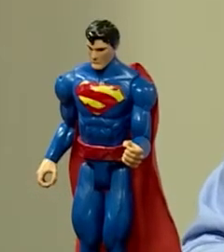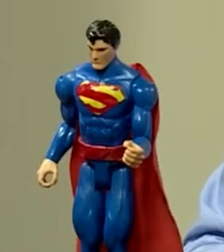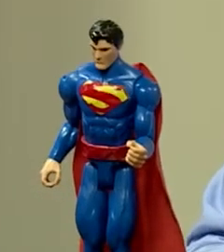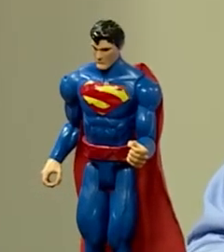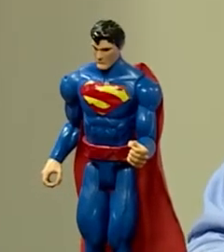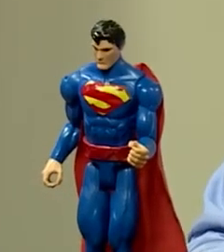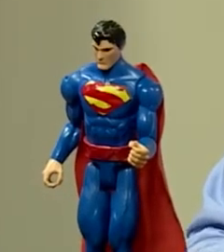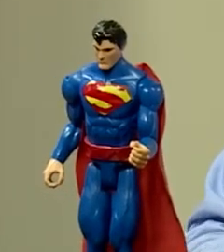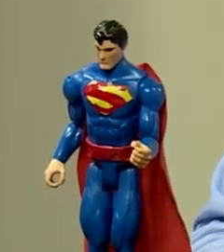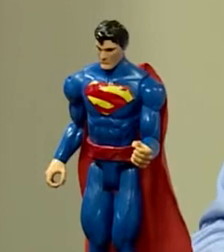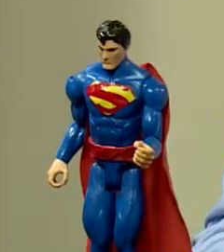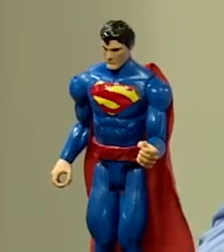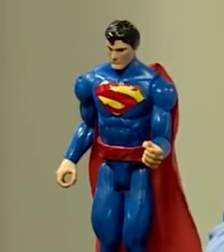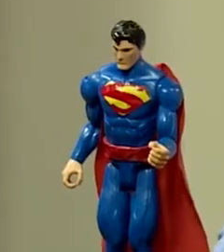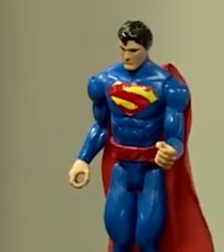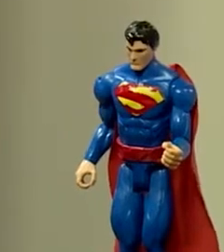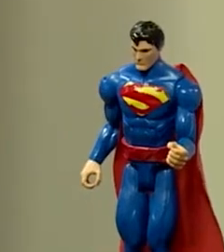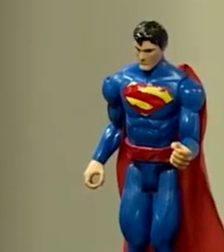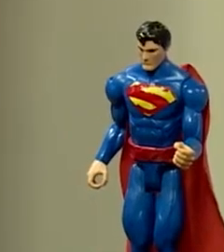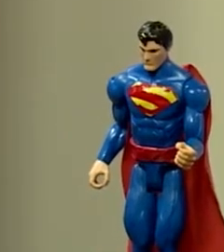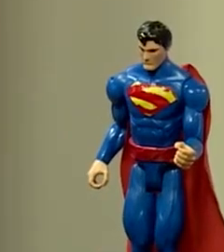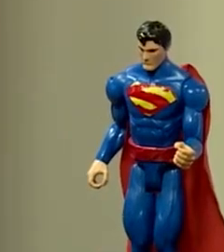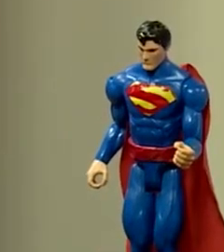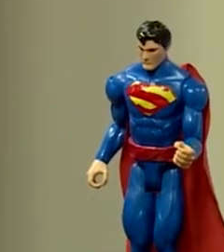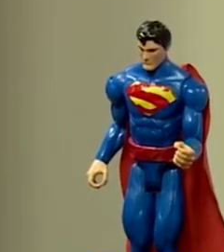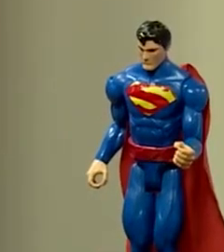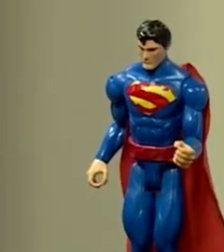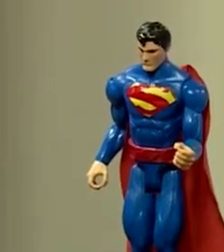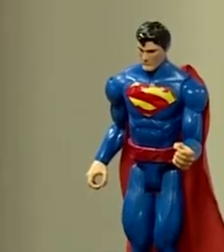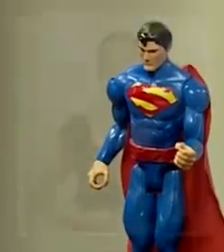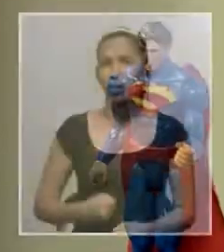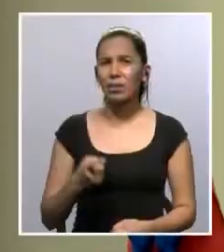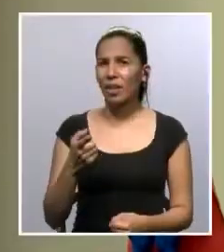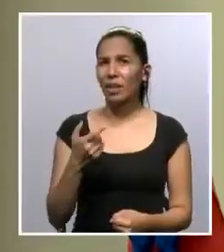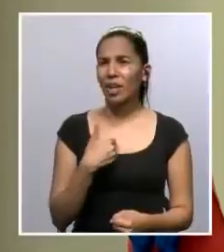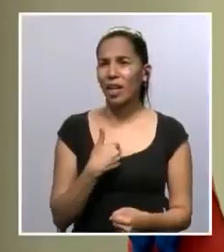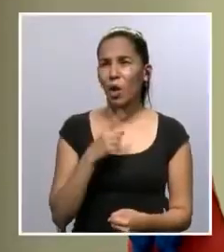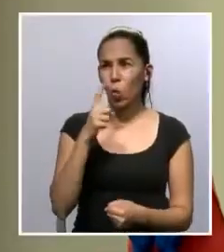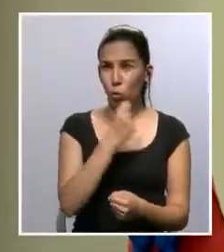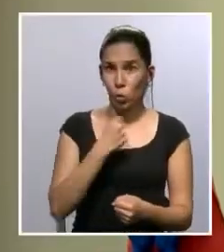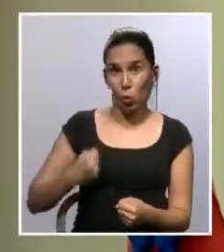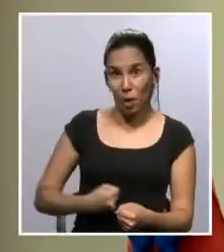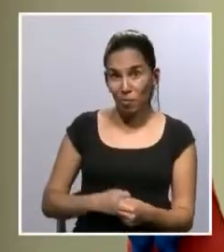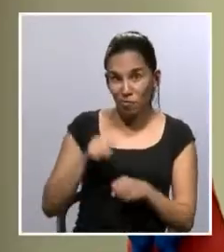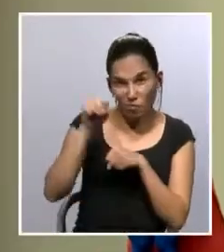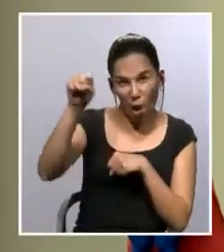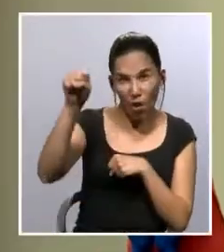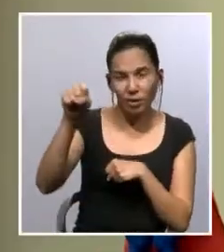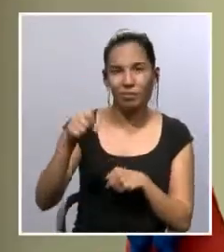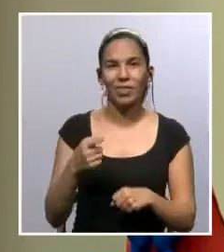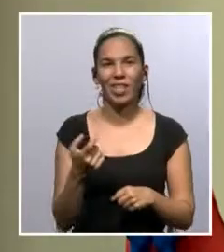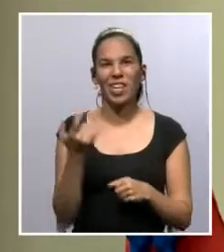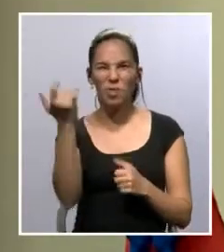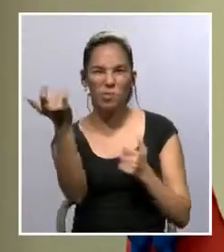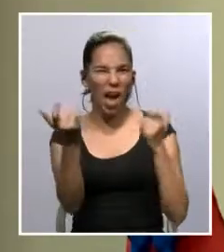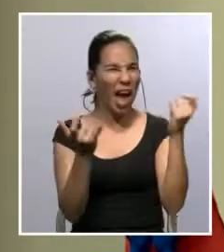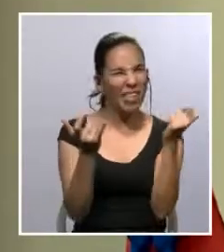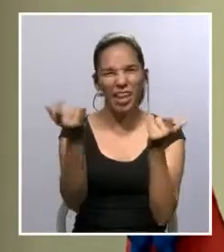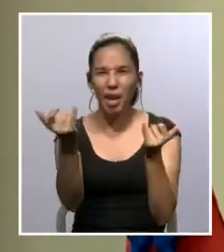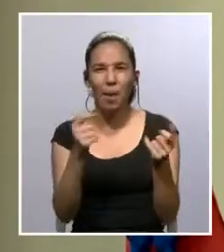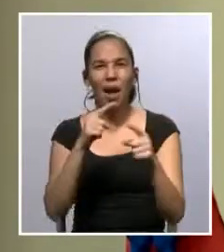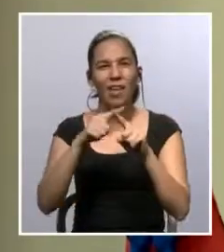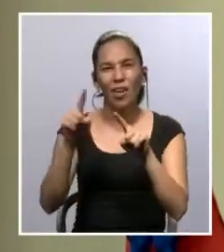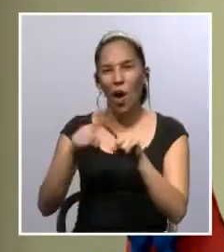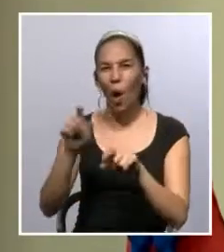muchos superhéroes ¿será? Tienen superpoderes, como en el caso de Superman y Spider-Man y otros, ¿verdad? Que